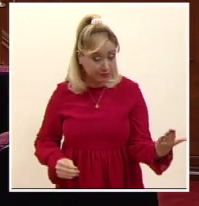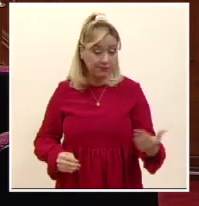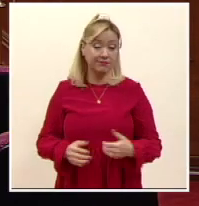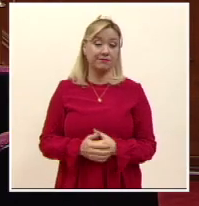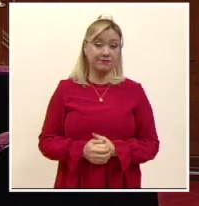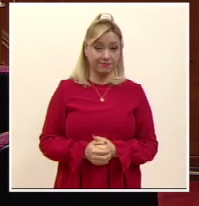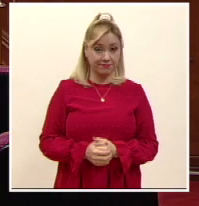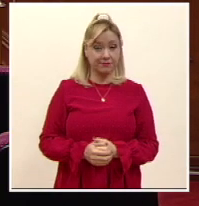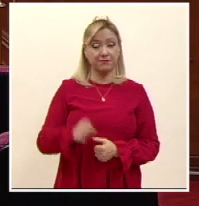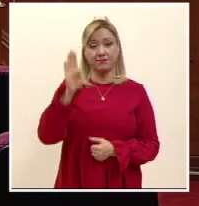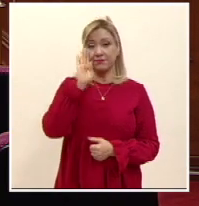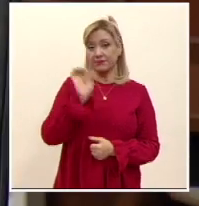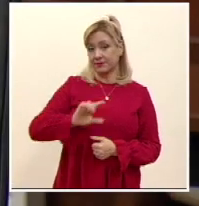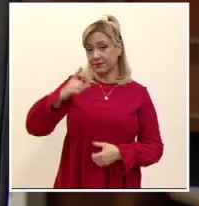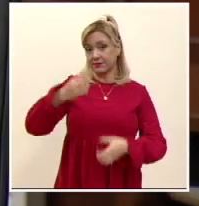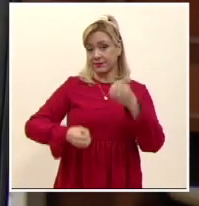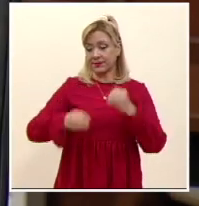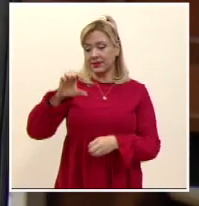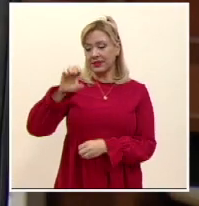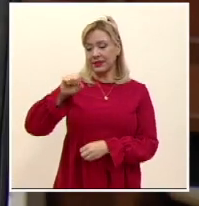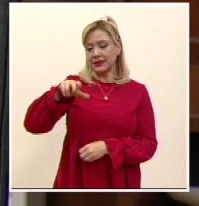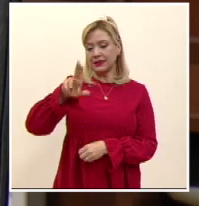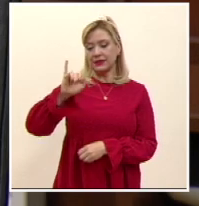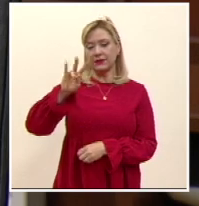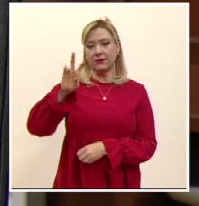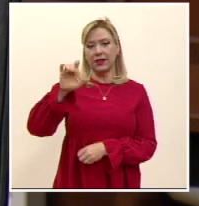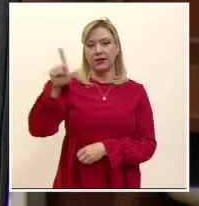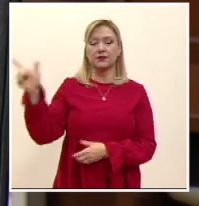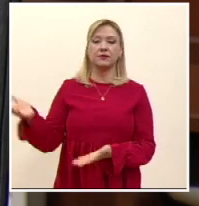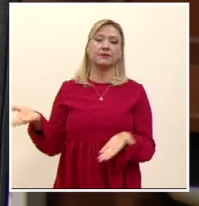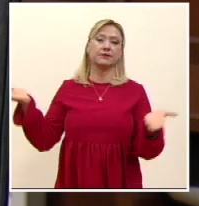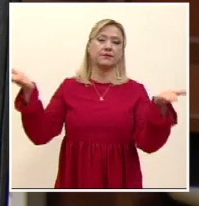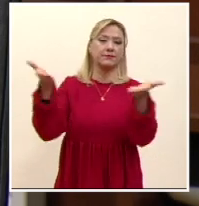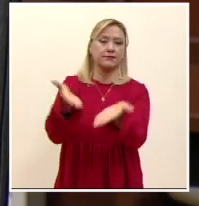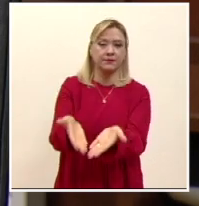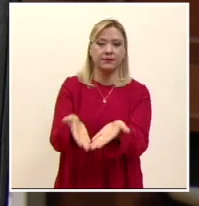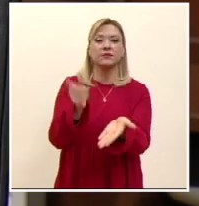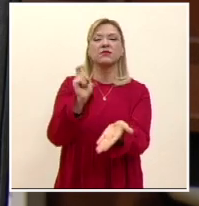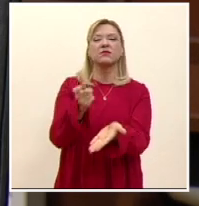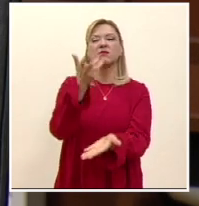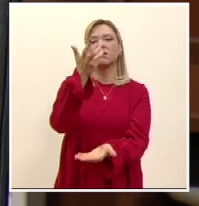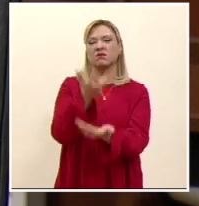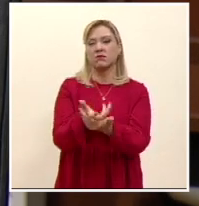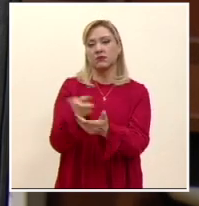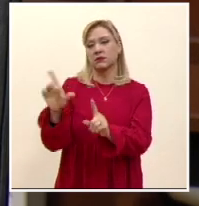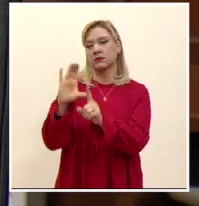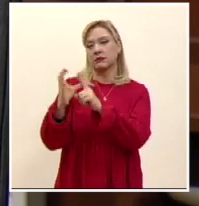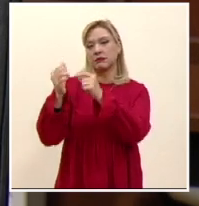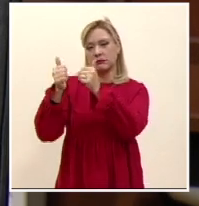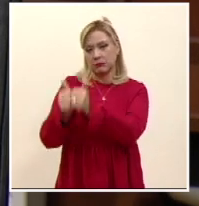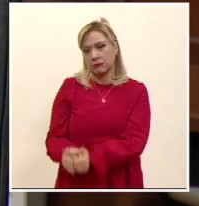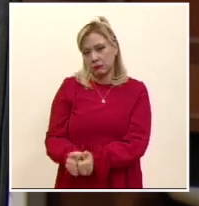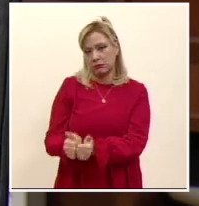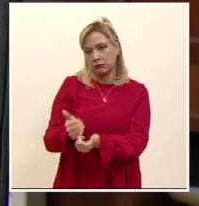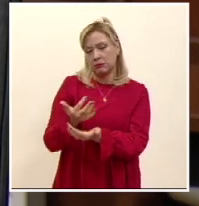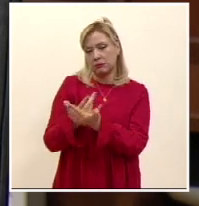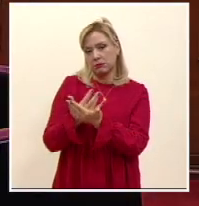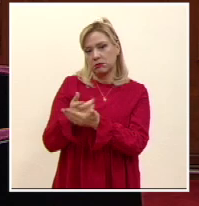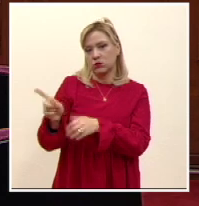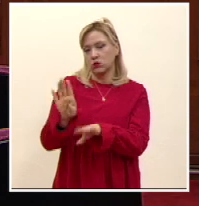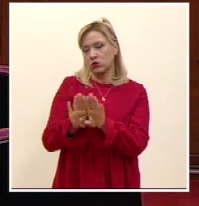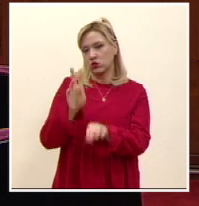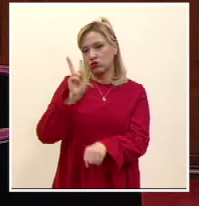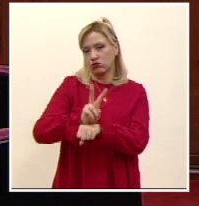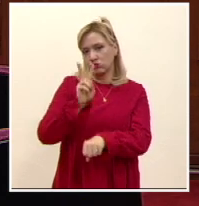La ministra Yasmín Esquivel Moza presentó el informe de actividades de la Comisión de Receso del segundo periodo de sesiones de 2023.